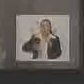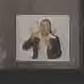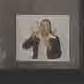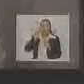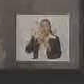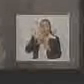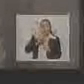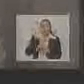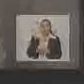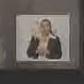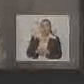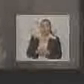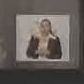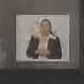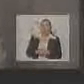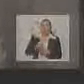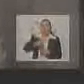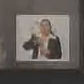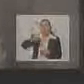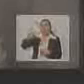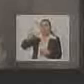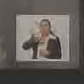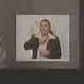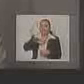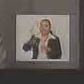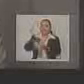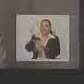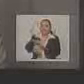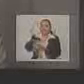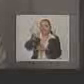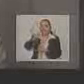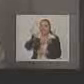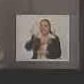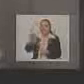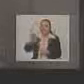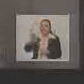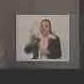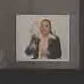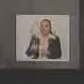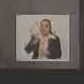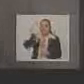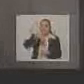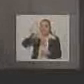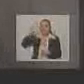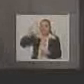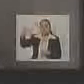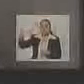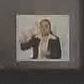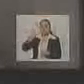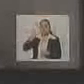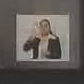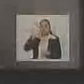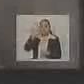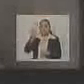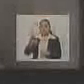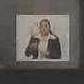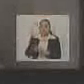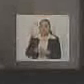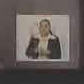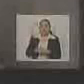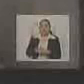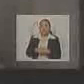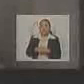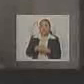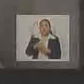orden de las intervenciones se otorgará conforme a ustedes levanten la mano. No se les olvide que pueden parar el reloj en cuanto lo deseen